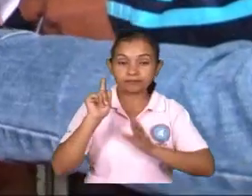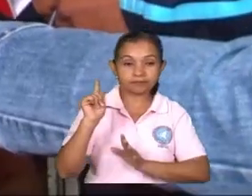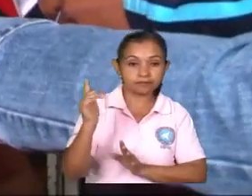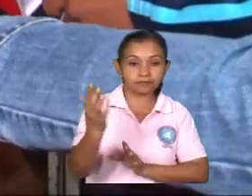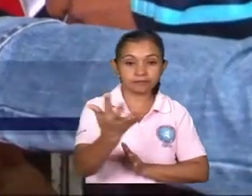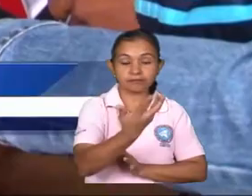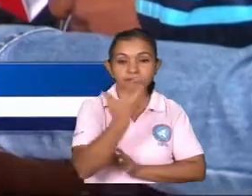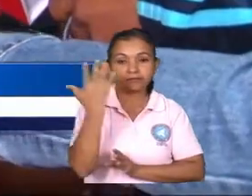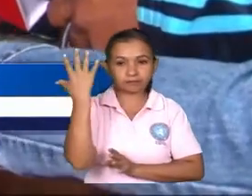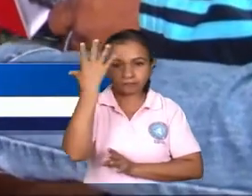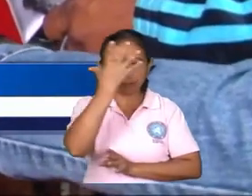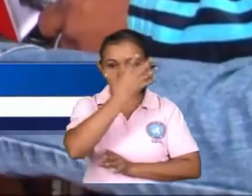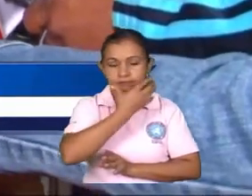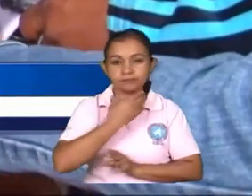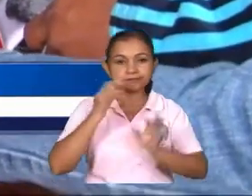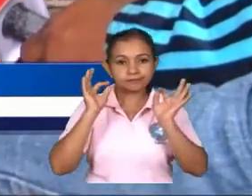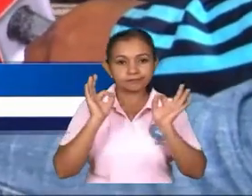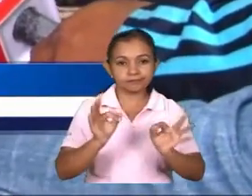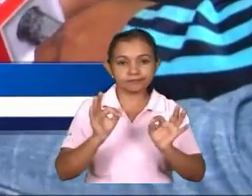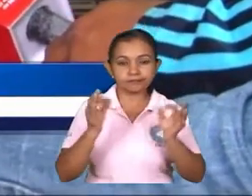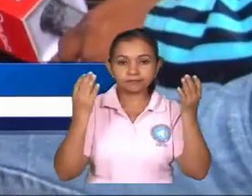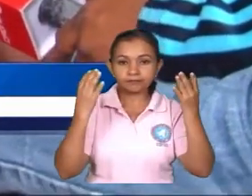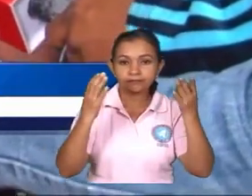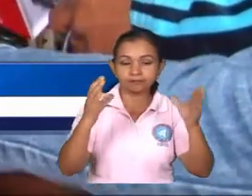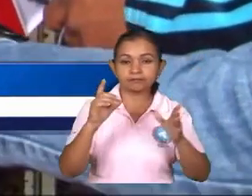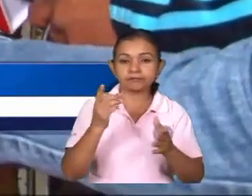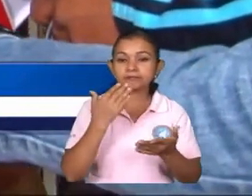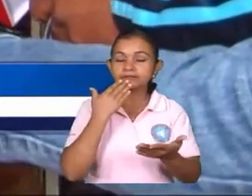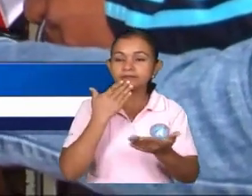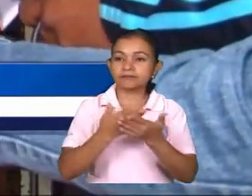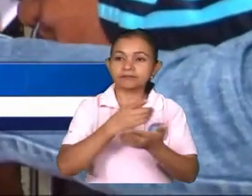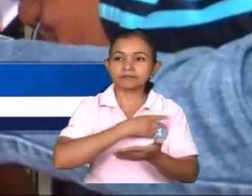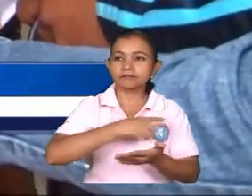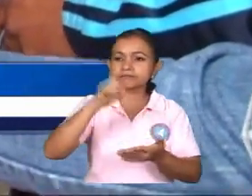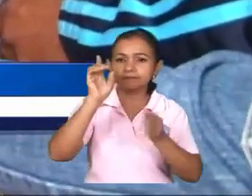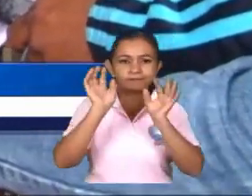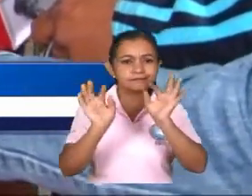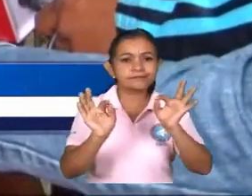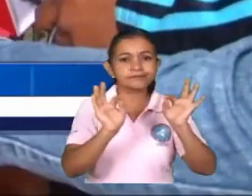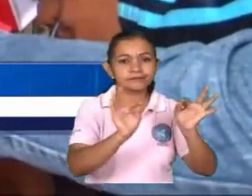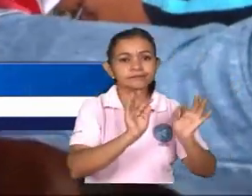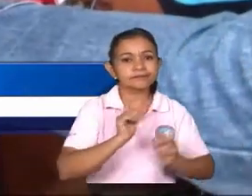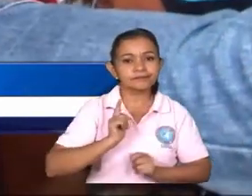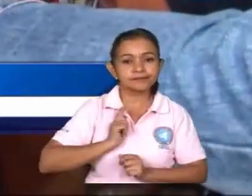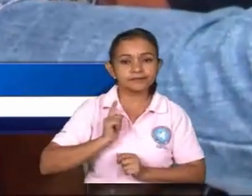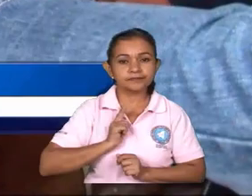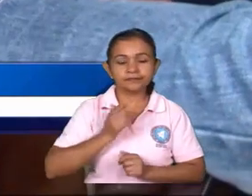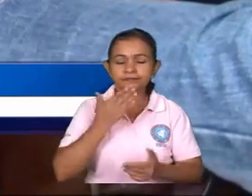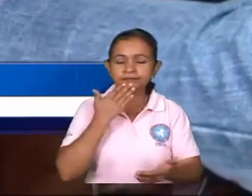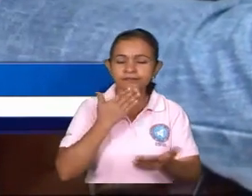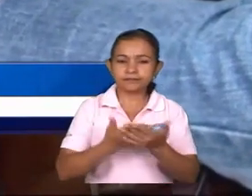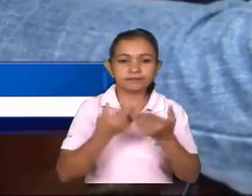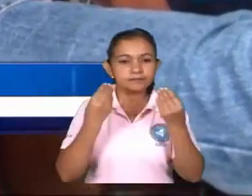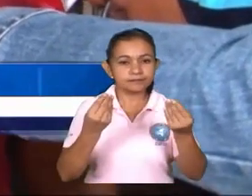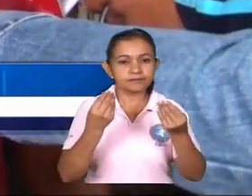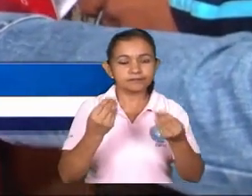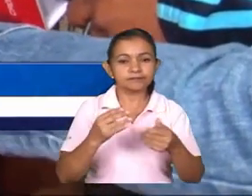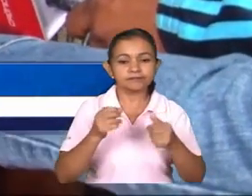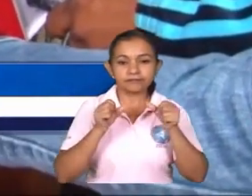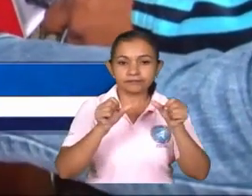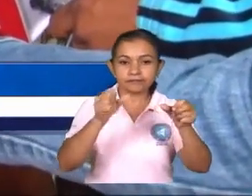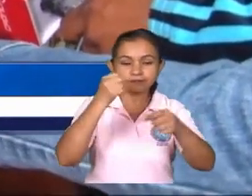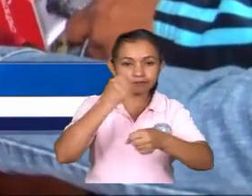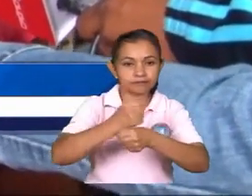Es bonito estar protegido, más los tubos, pues, que gracias a Dios todos los tenemos bien y que se lo agradezco mucho y que siguen